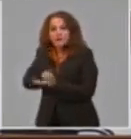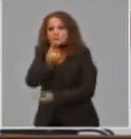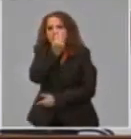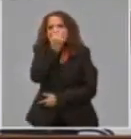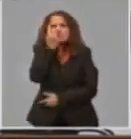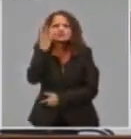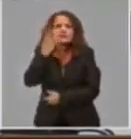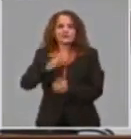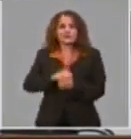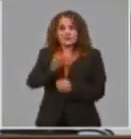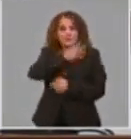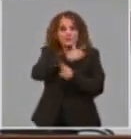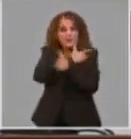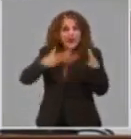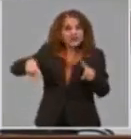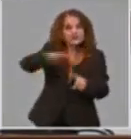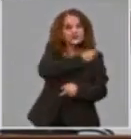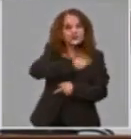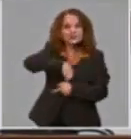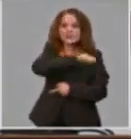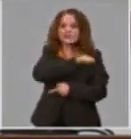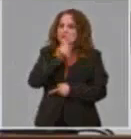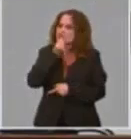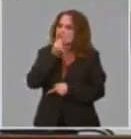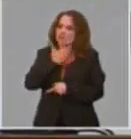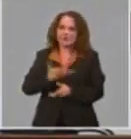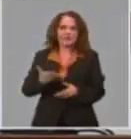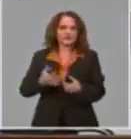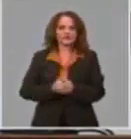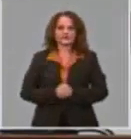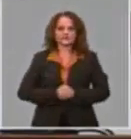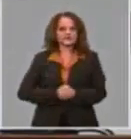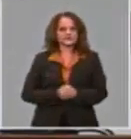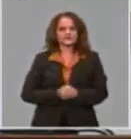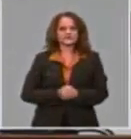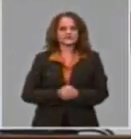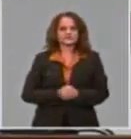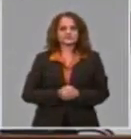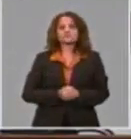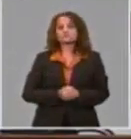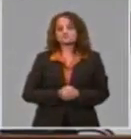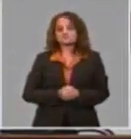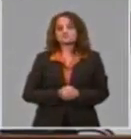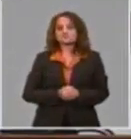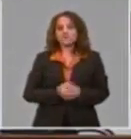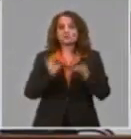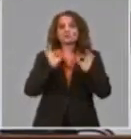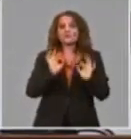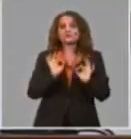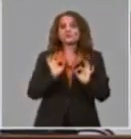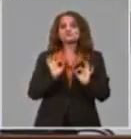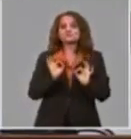decir que esto es una figura que debe existir. Y a partir de ese razonamiento empiezan a buscarle